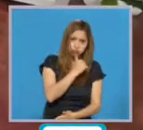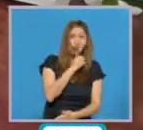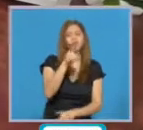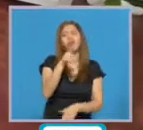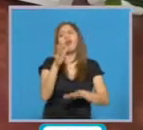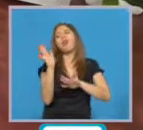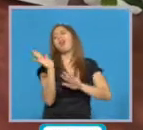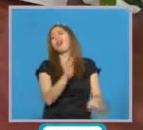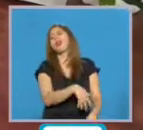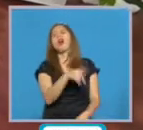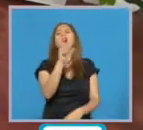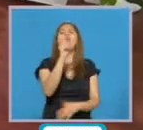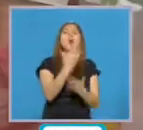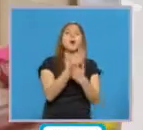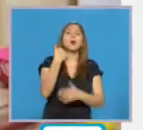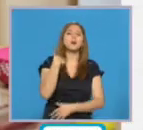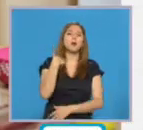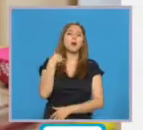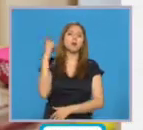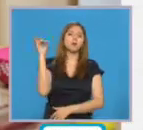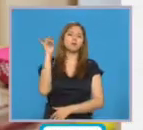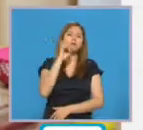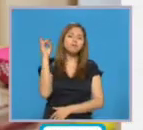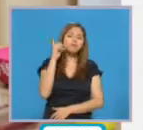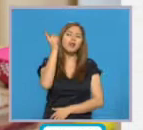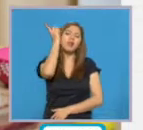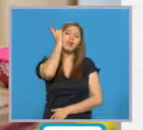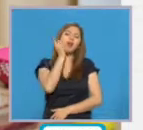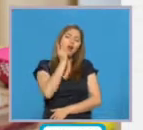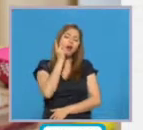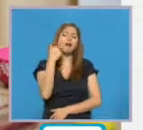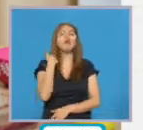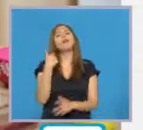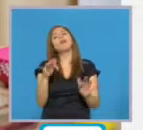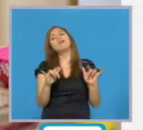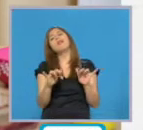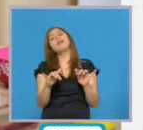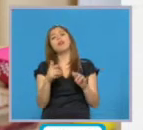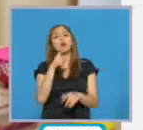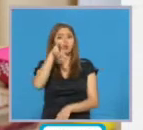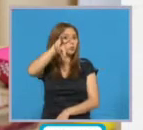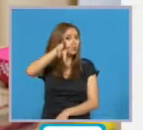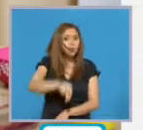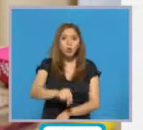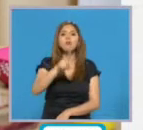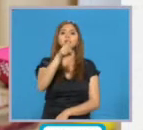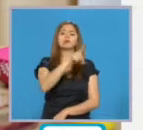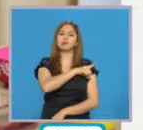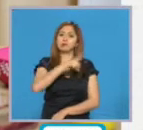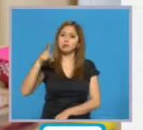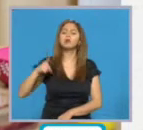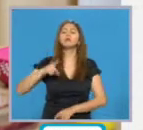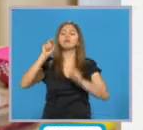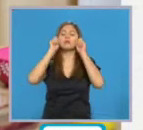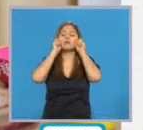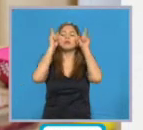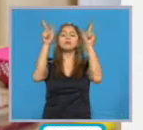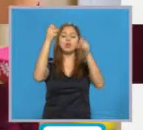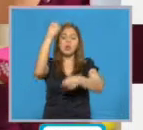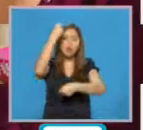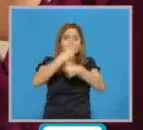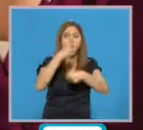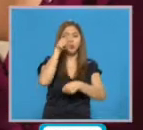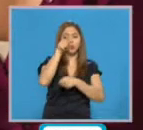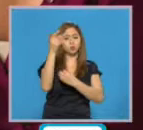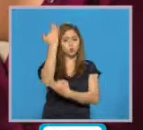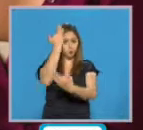importa, al fin me pongo a trabajar en pijama. O sea, no. No, claro. No, de verdad no. Hay que levantarse temprano, te tienes que